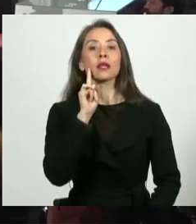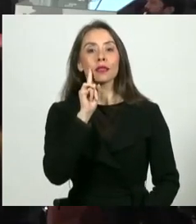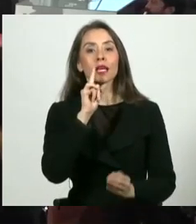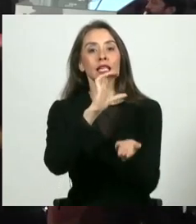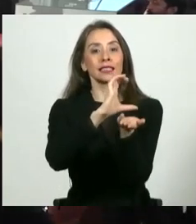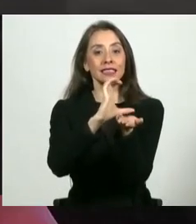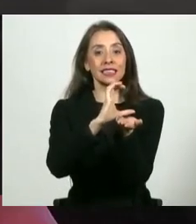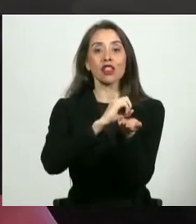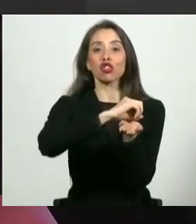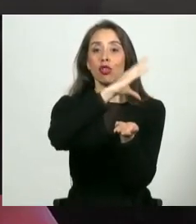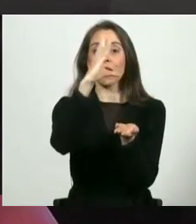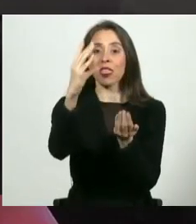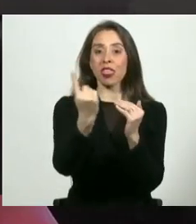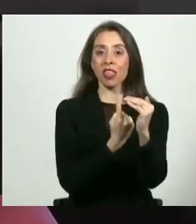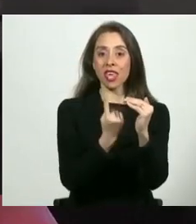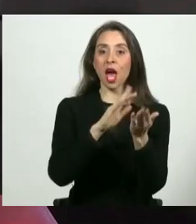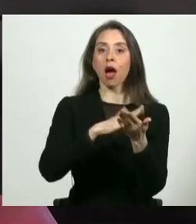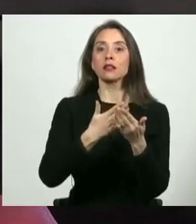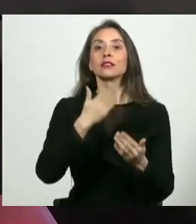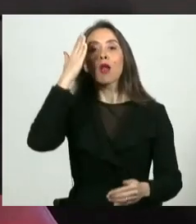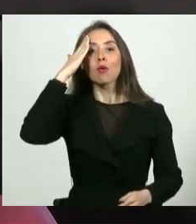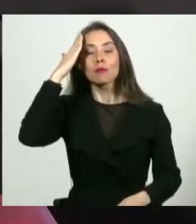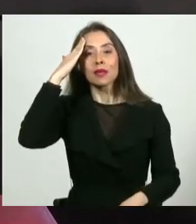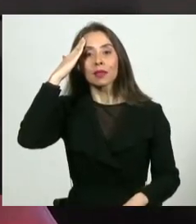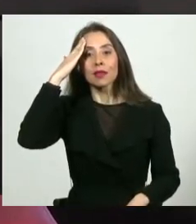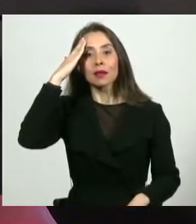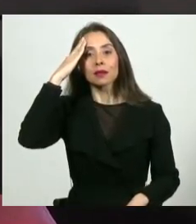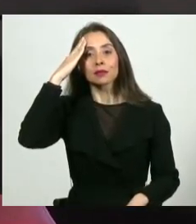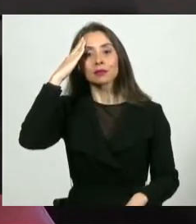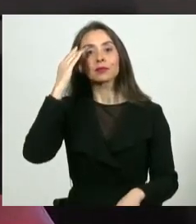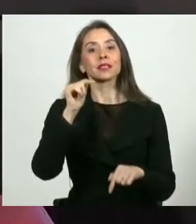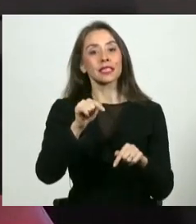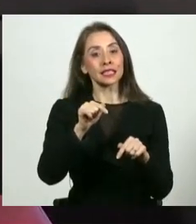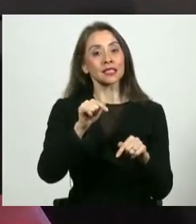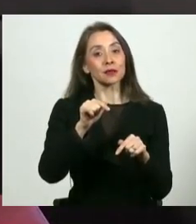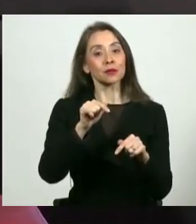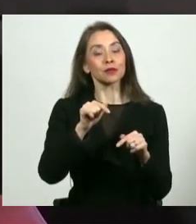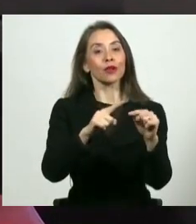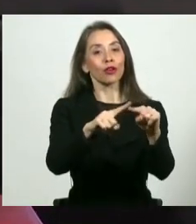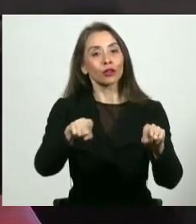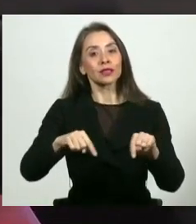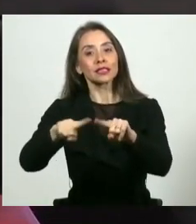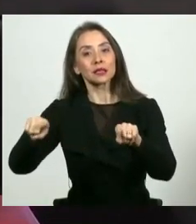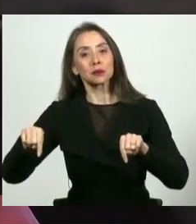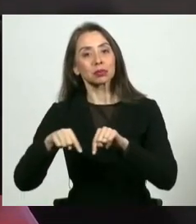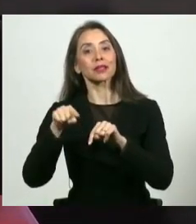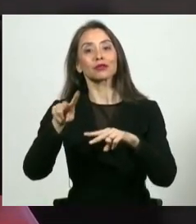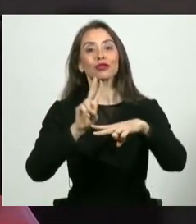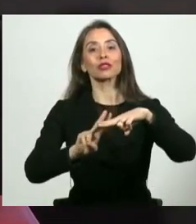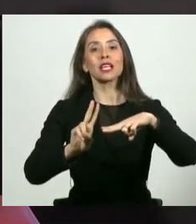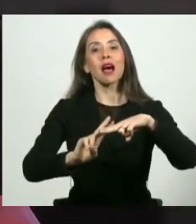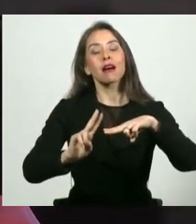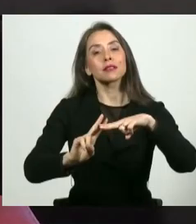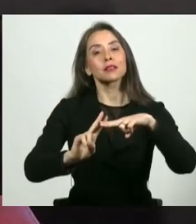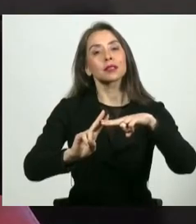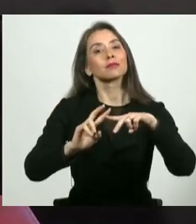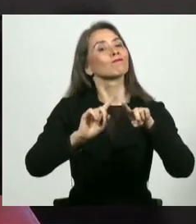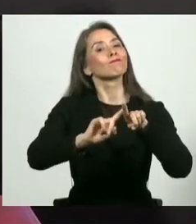Centro Diurno de Salud Mental, espacios en los cuales se llevan a cabo